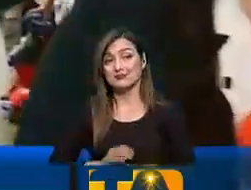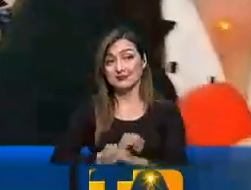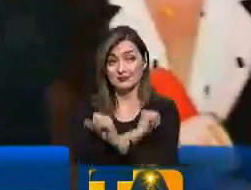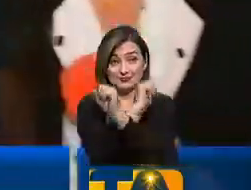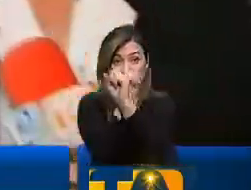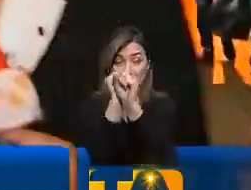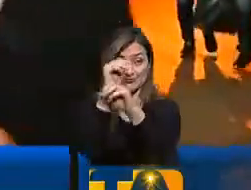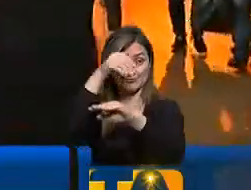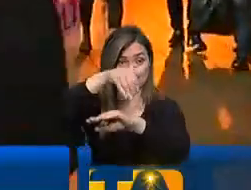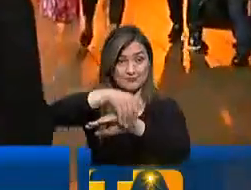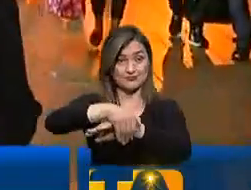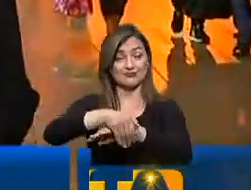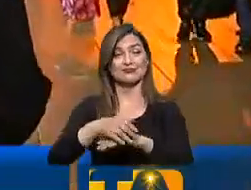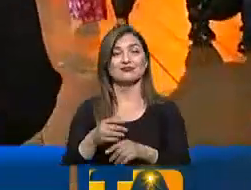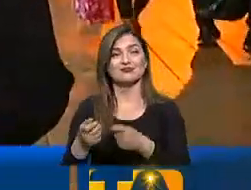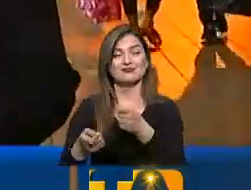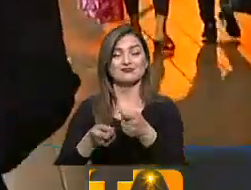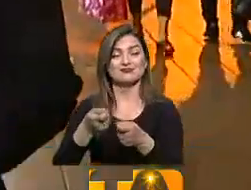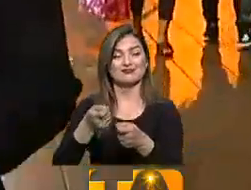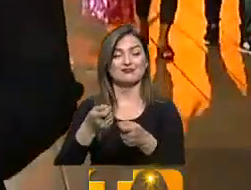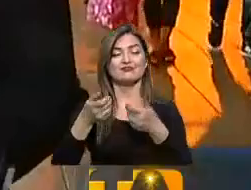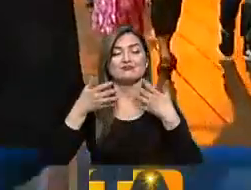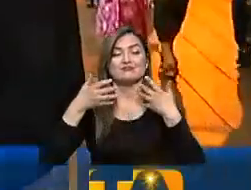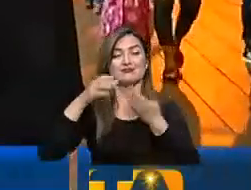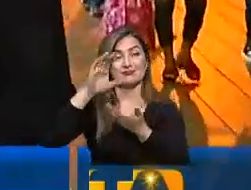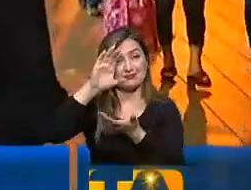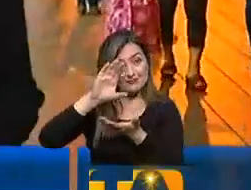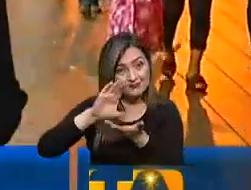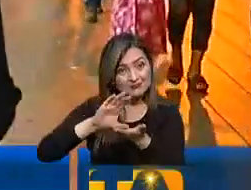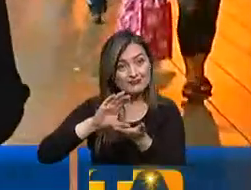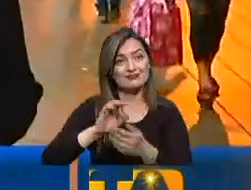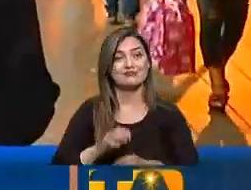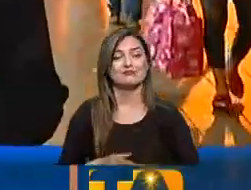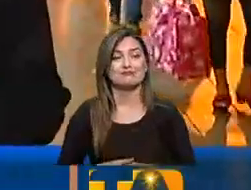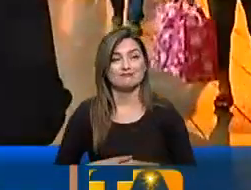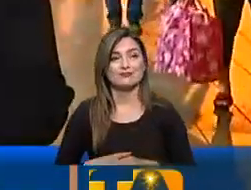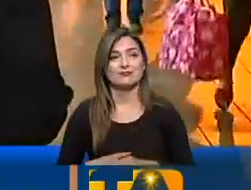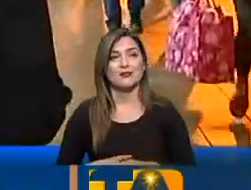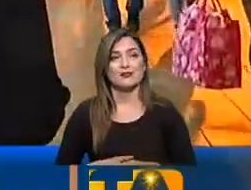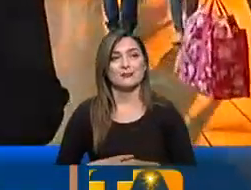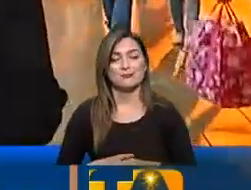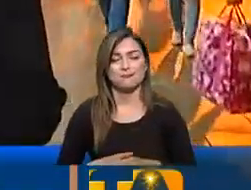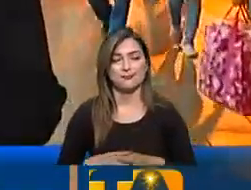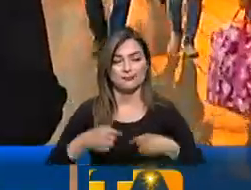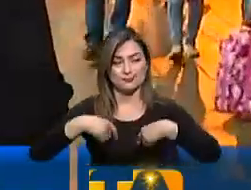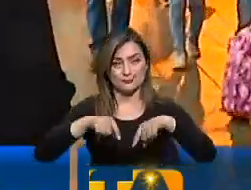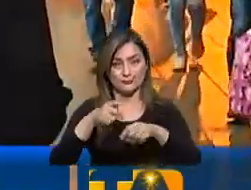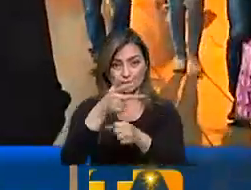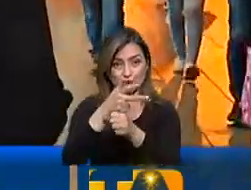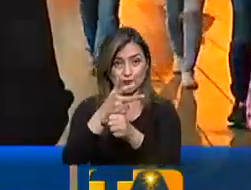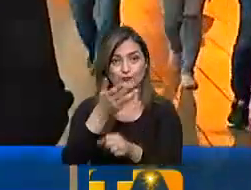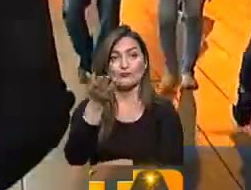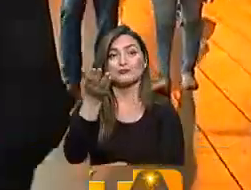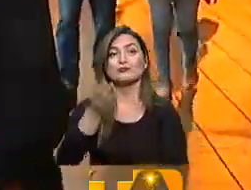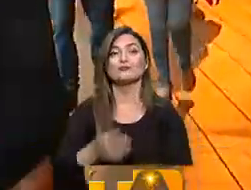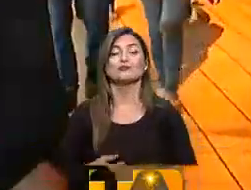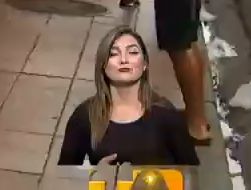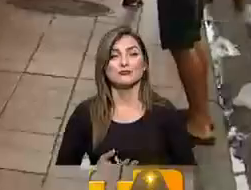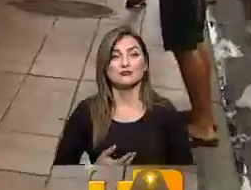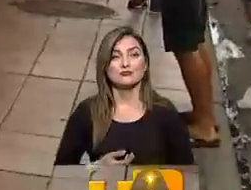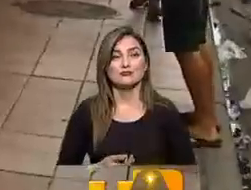tarde acá en la Bahía de Guayaquil y en el centro de la ciudad ha sido muy, pero muy movida. Les hemos preparado un reportaje,